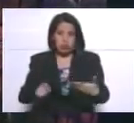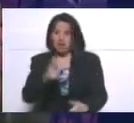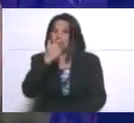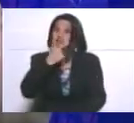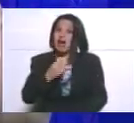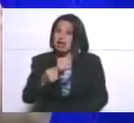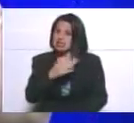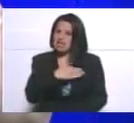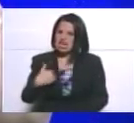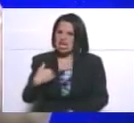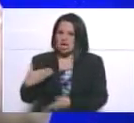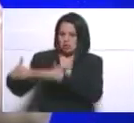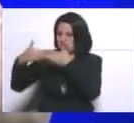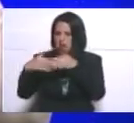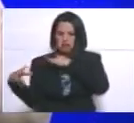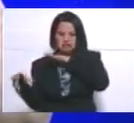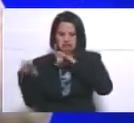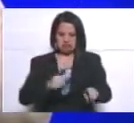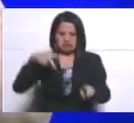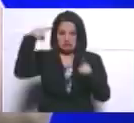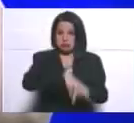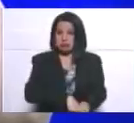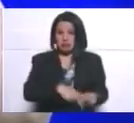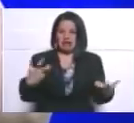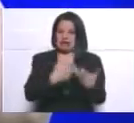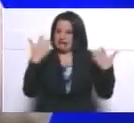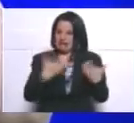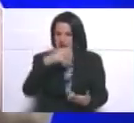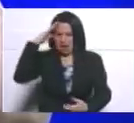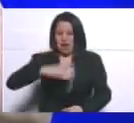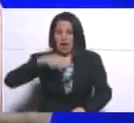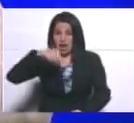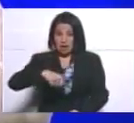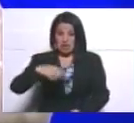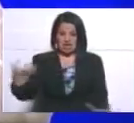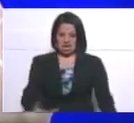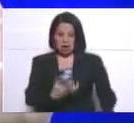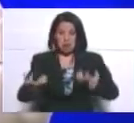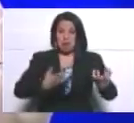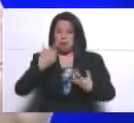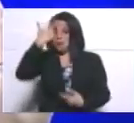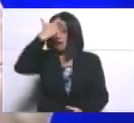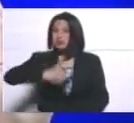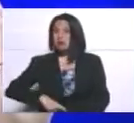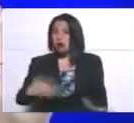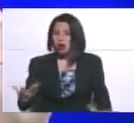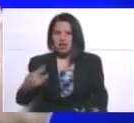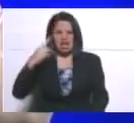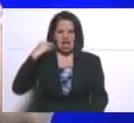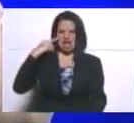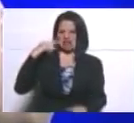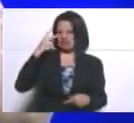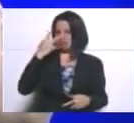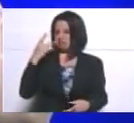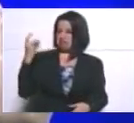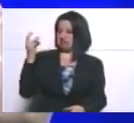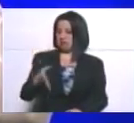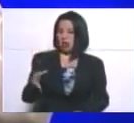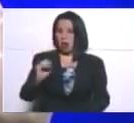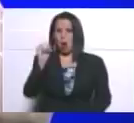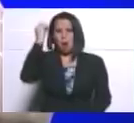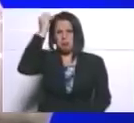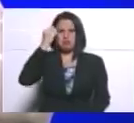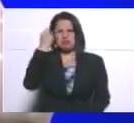intervención internacional de poderes imperiales. Y yo recuerdo, bueno, quemaban personas vivas por su color de piel o por su pensamiento o por